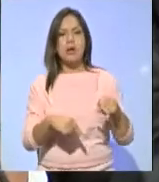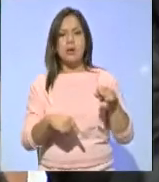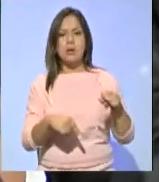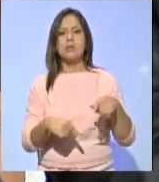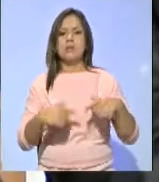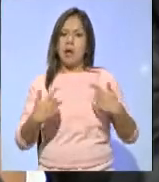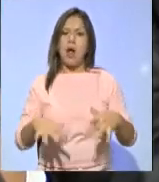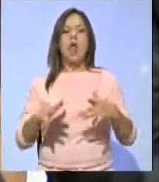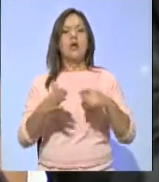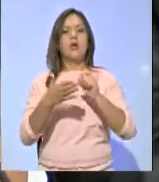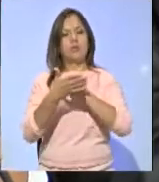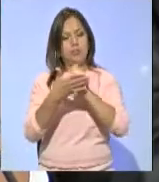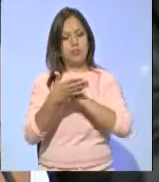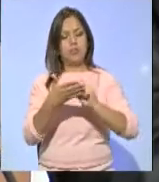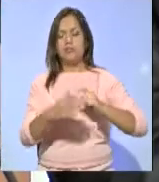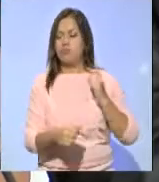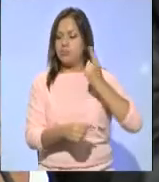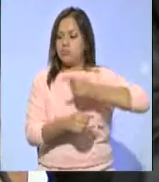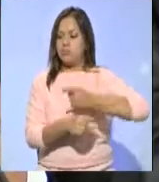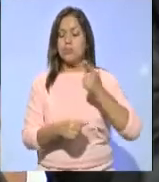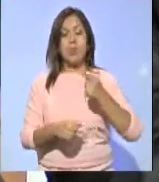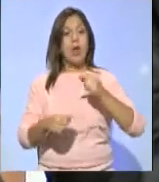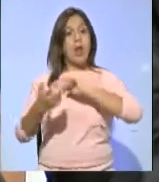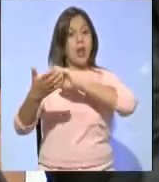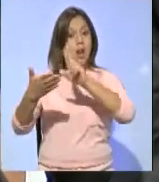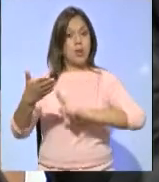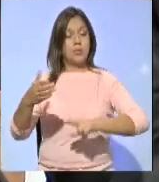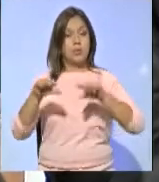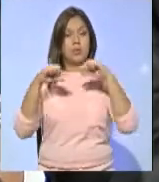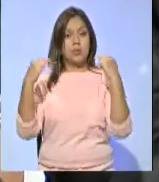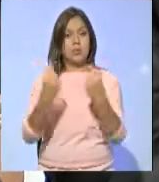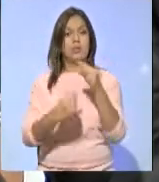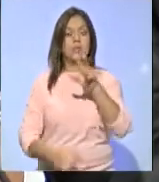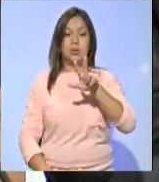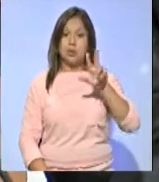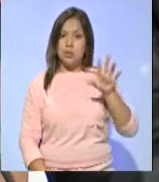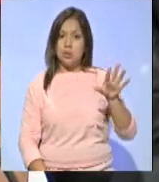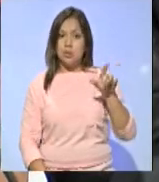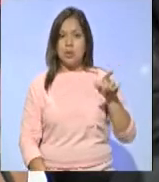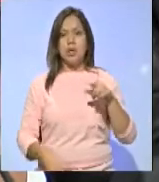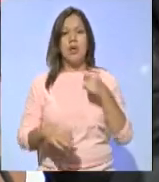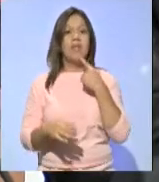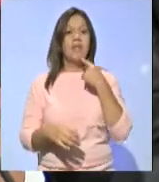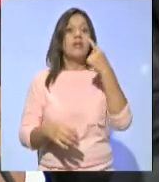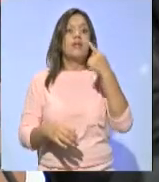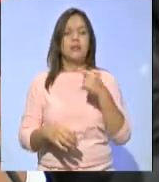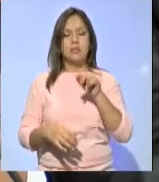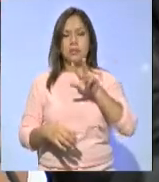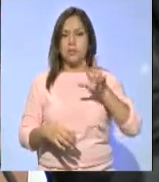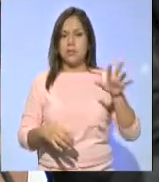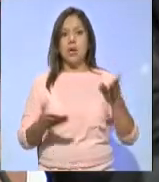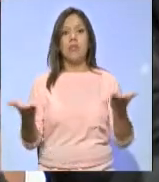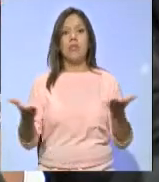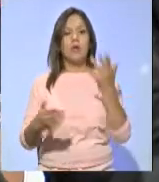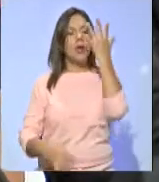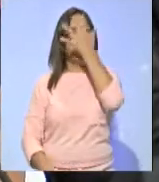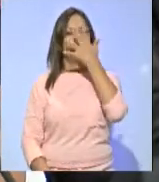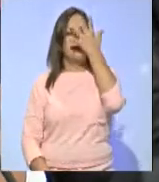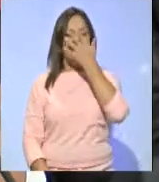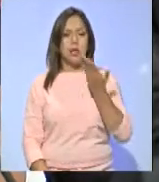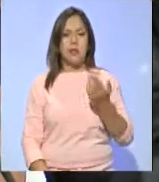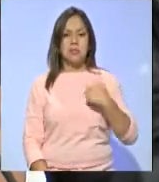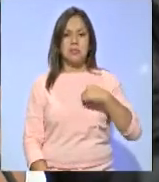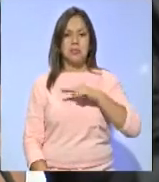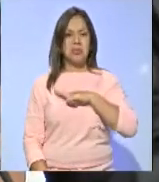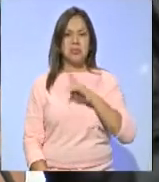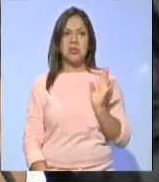legal, orgánico. En la convención de Alianza País, supuestamente de Alianza País, que va a haber en Esmeraldas, para nosotros no tiene